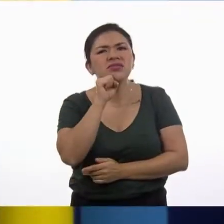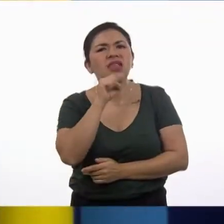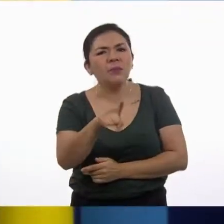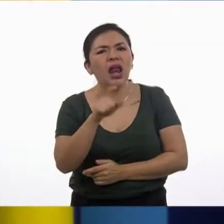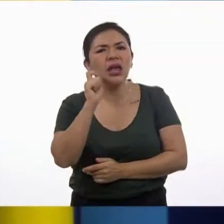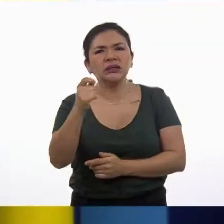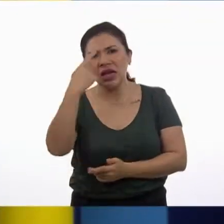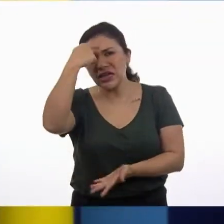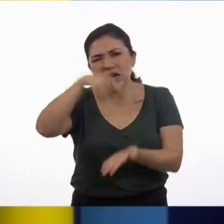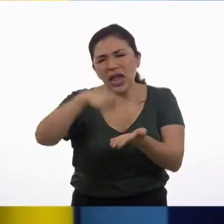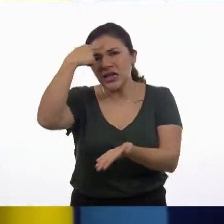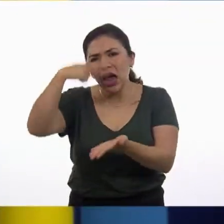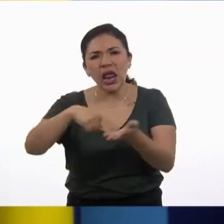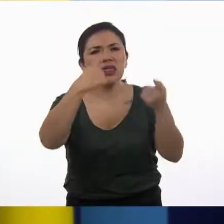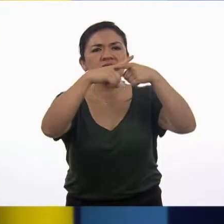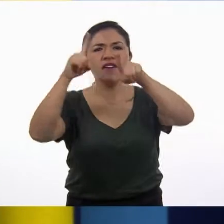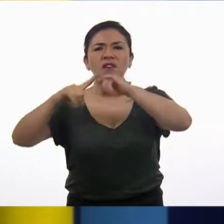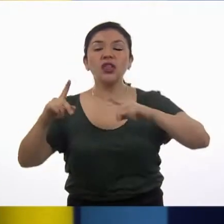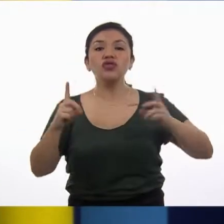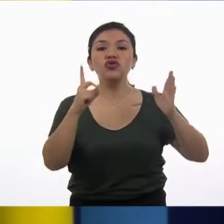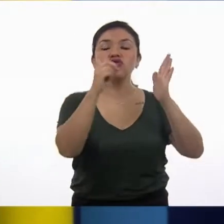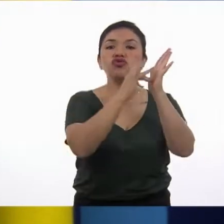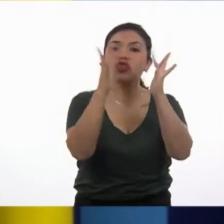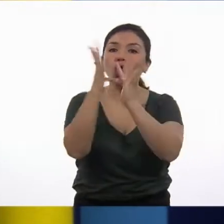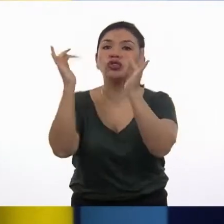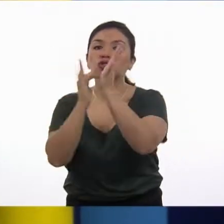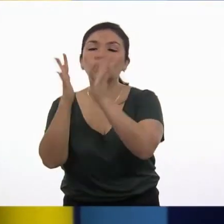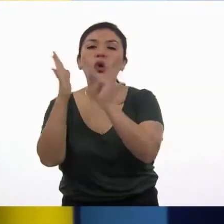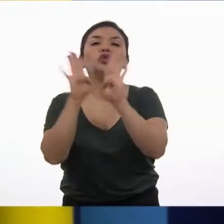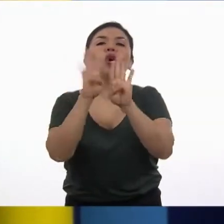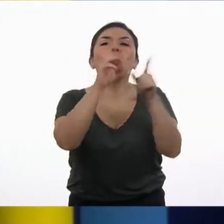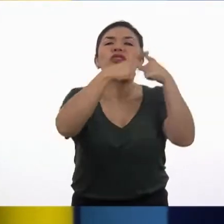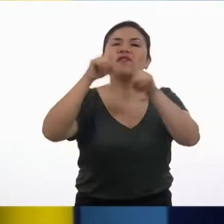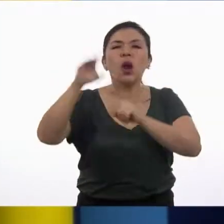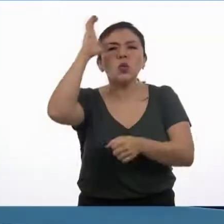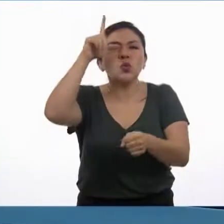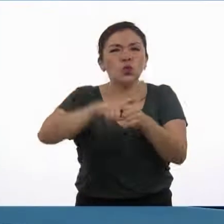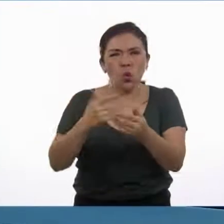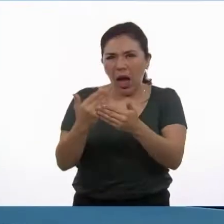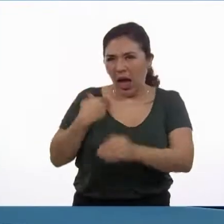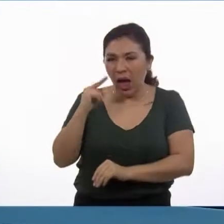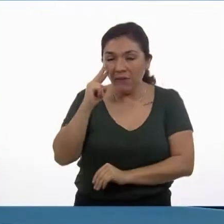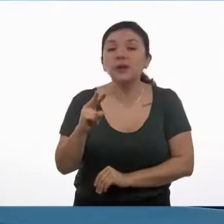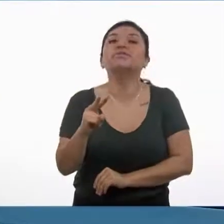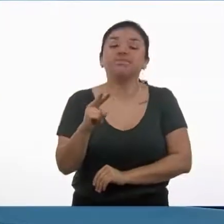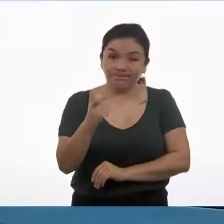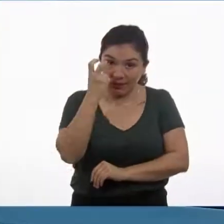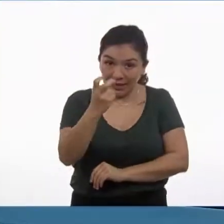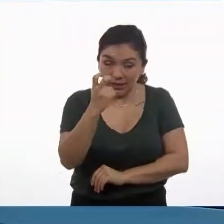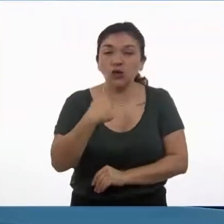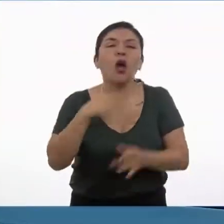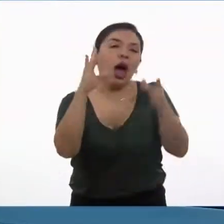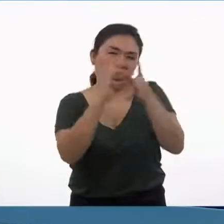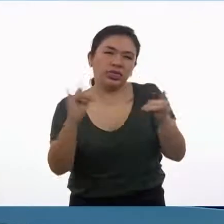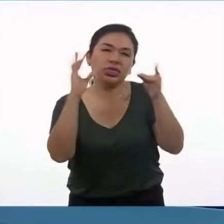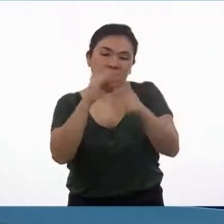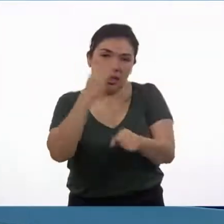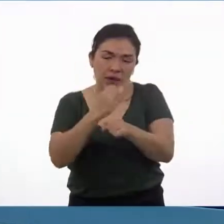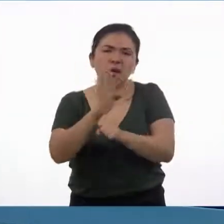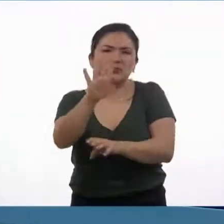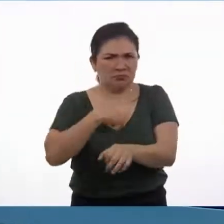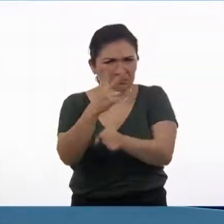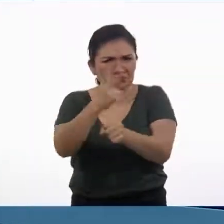decir, que creen en muchos dioses, como hemos visto en civilizaciones anteriores. Y para que no solo te platique, los